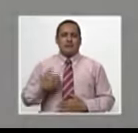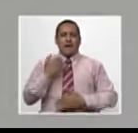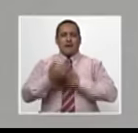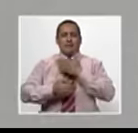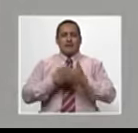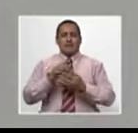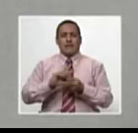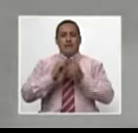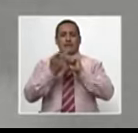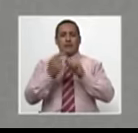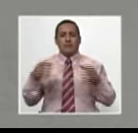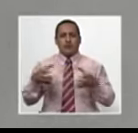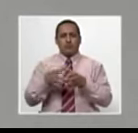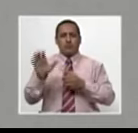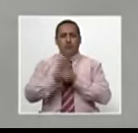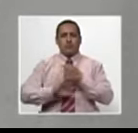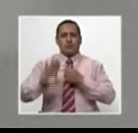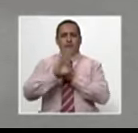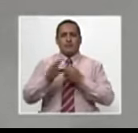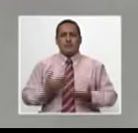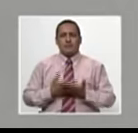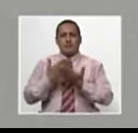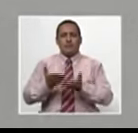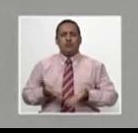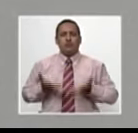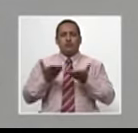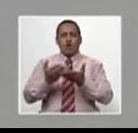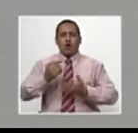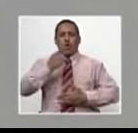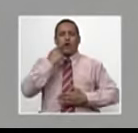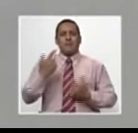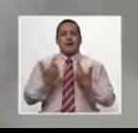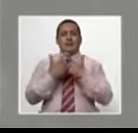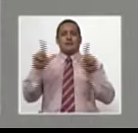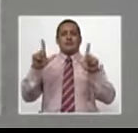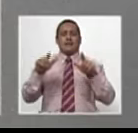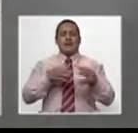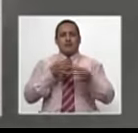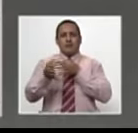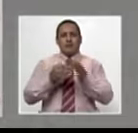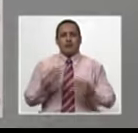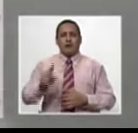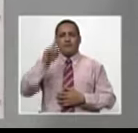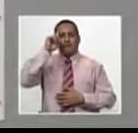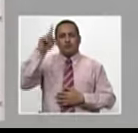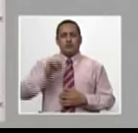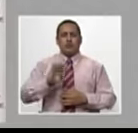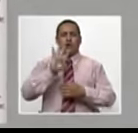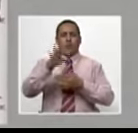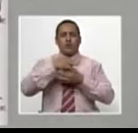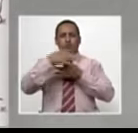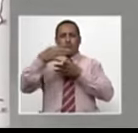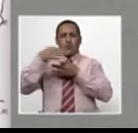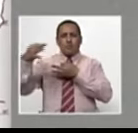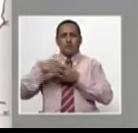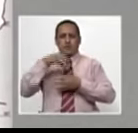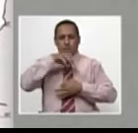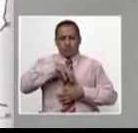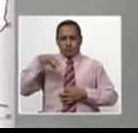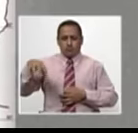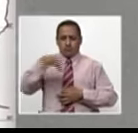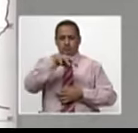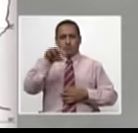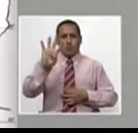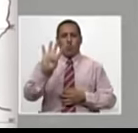Ya en el reglamento provisorio del protectorado que estableció don José de San Martín, se estipuló la creación de 4 departamentos en